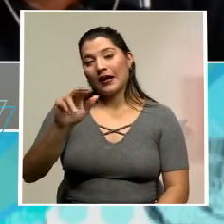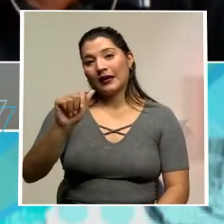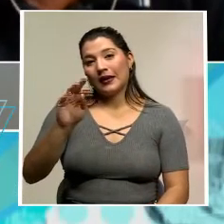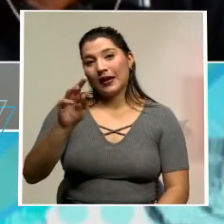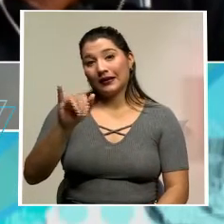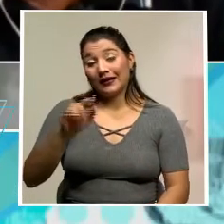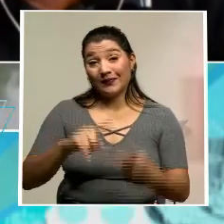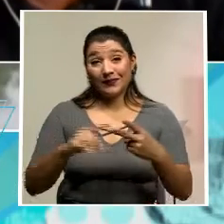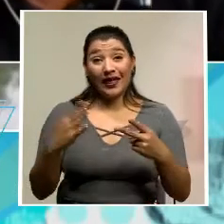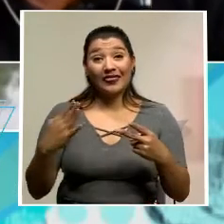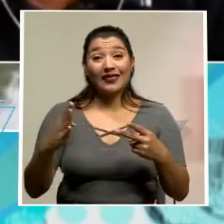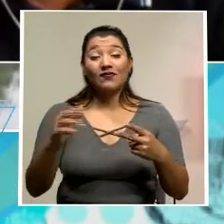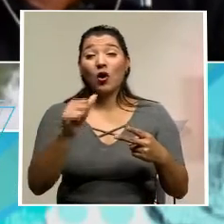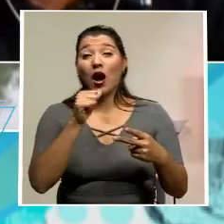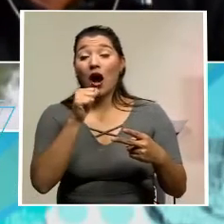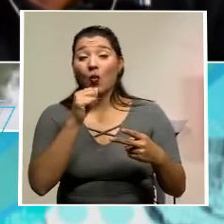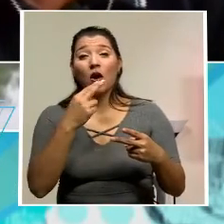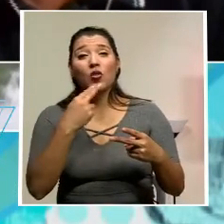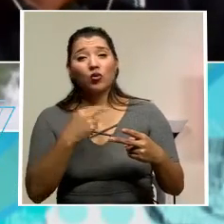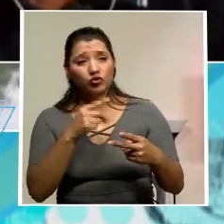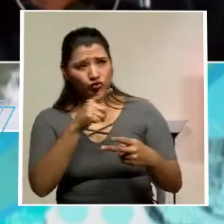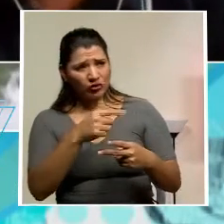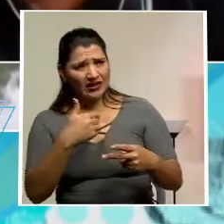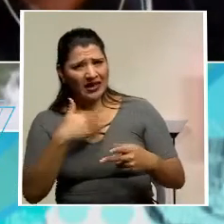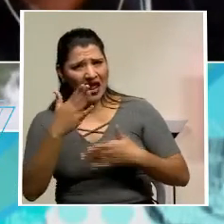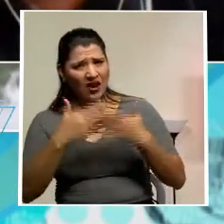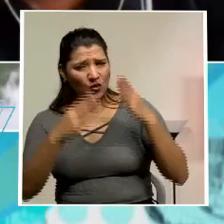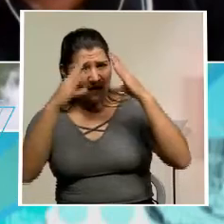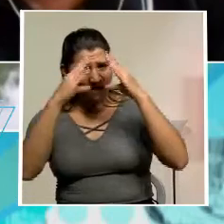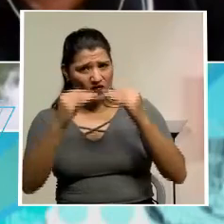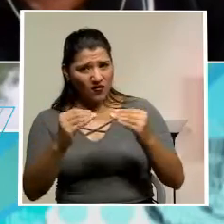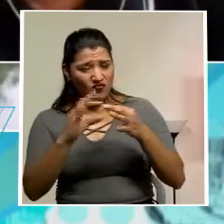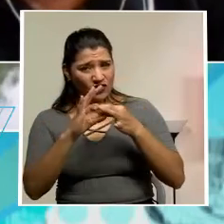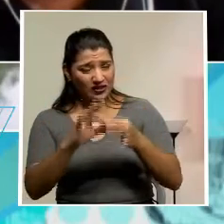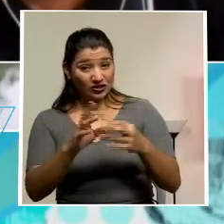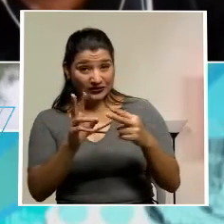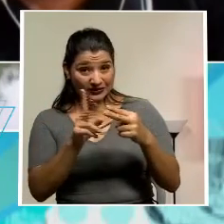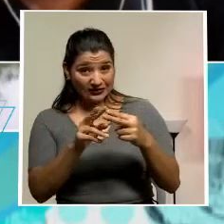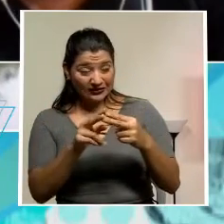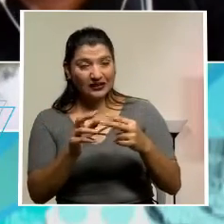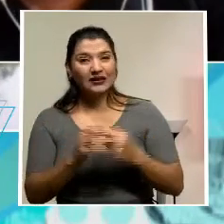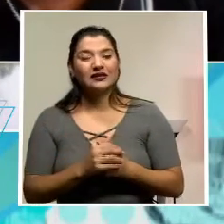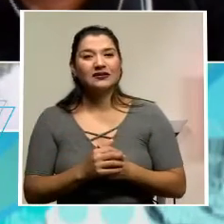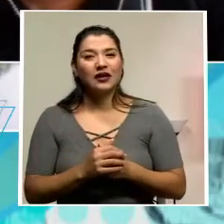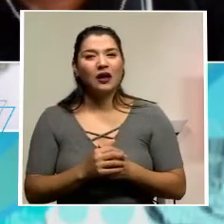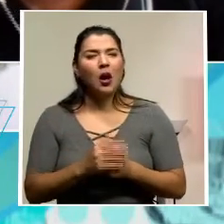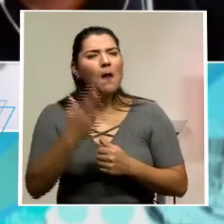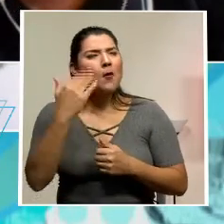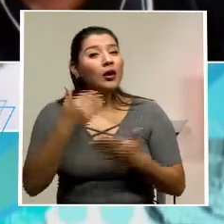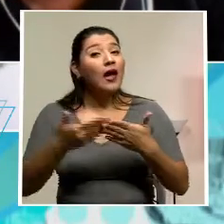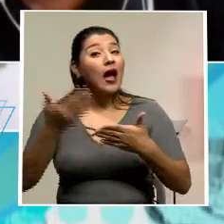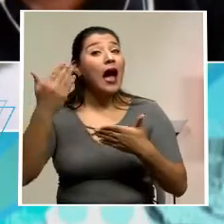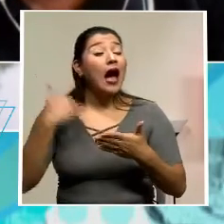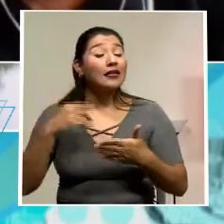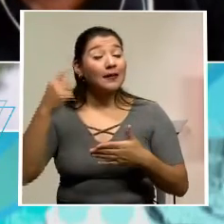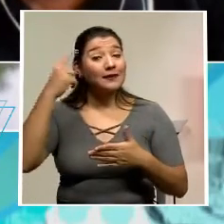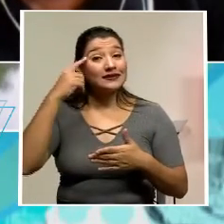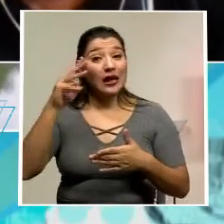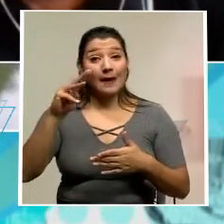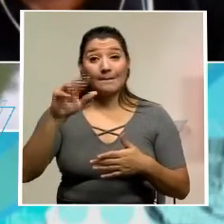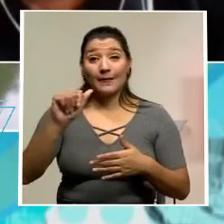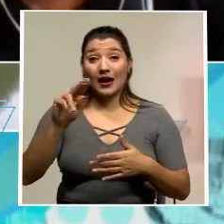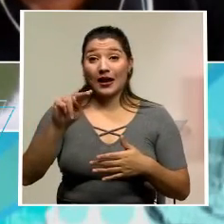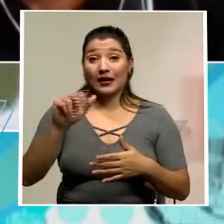dulce. ¿Qué información tiene sobre estas poblaciones? En una época se creía que el manatí